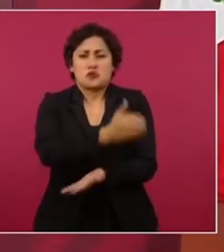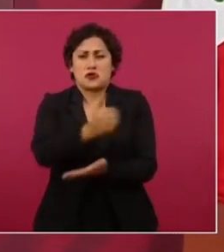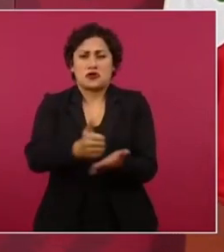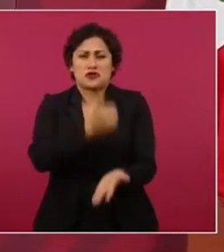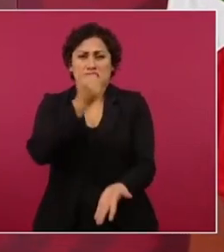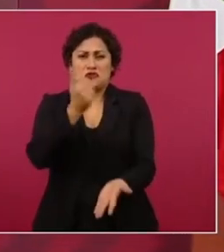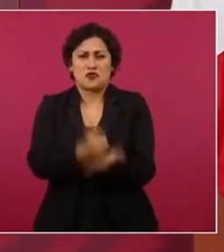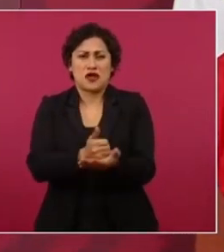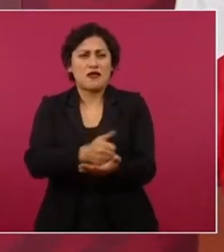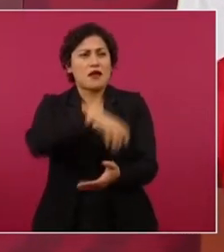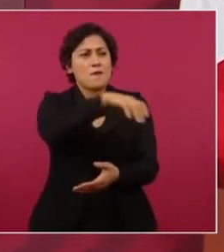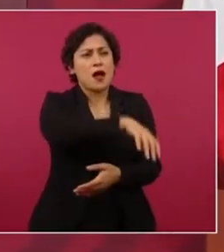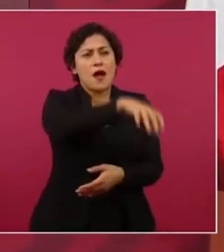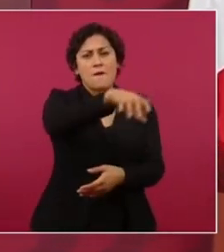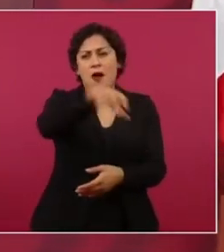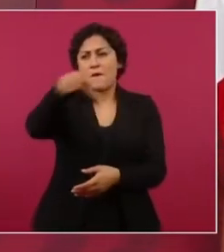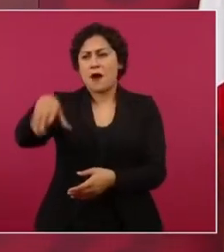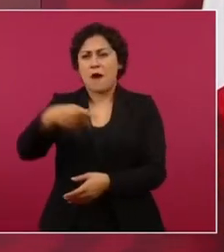pobres.